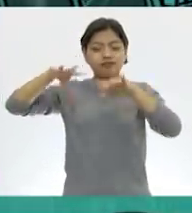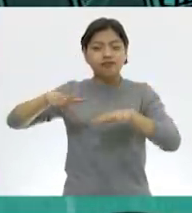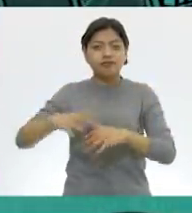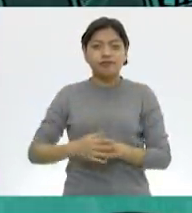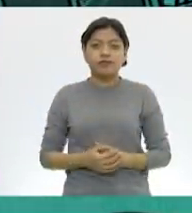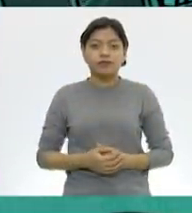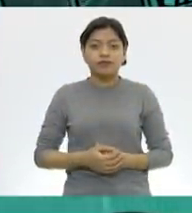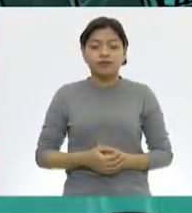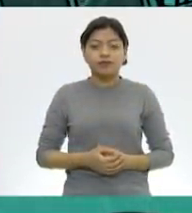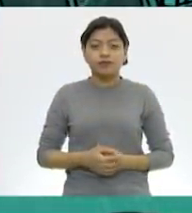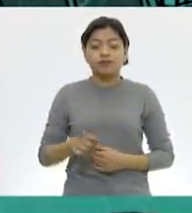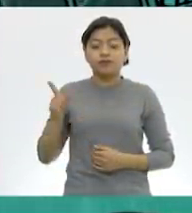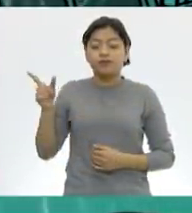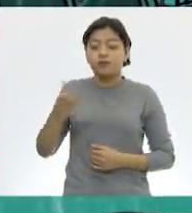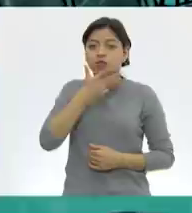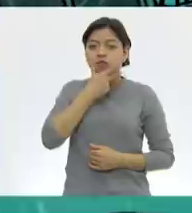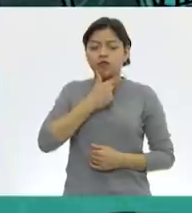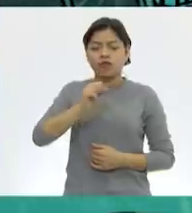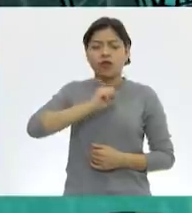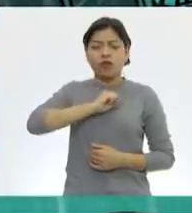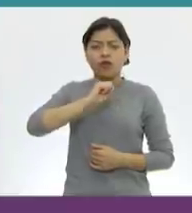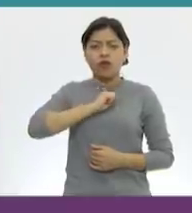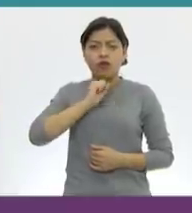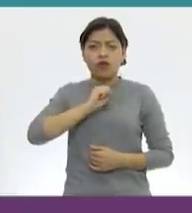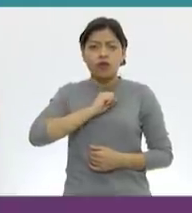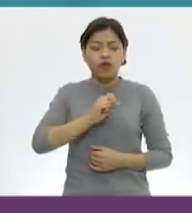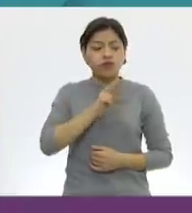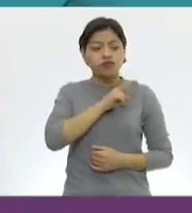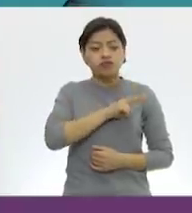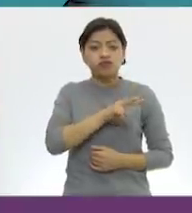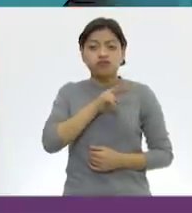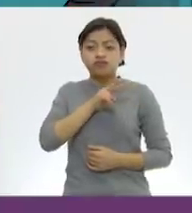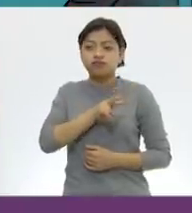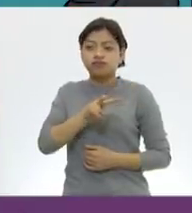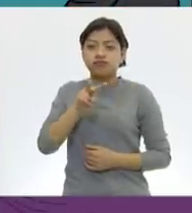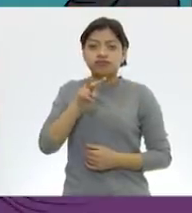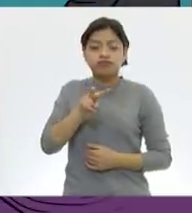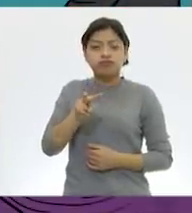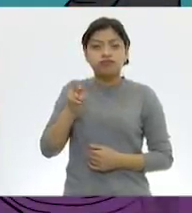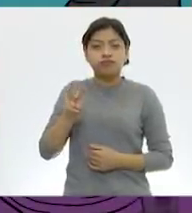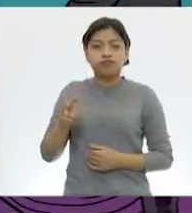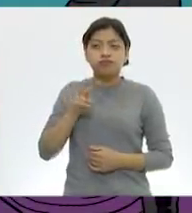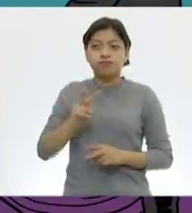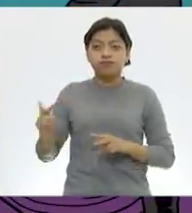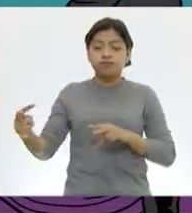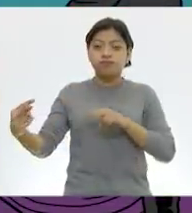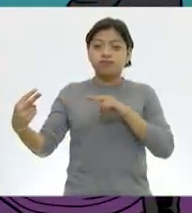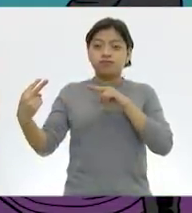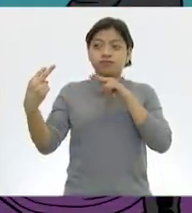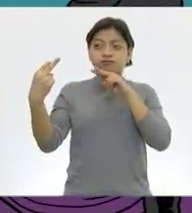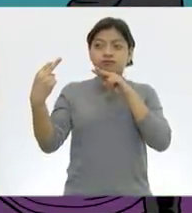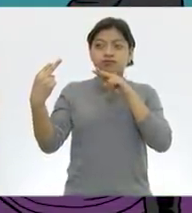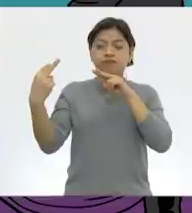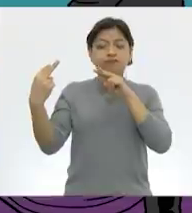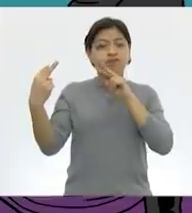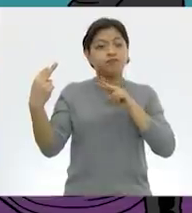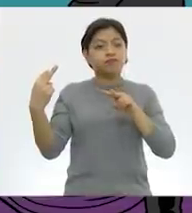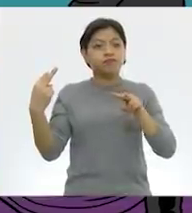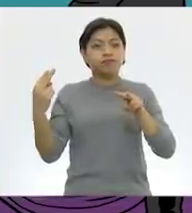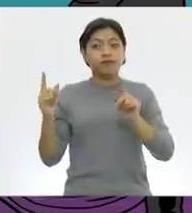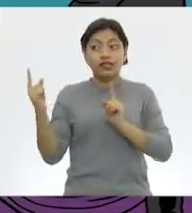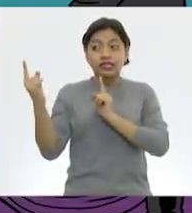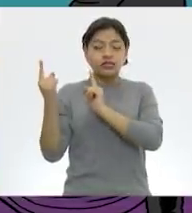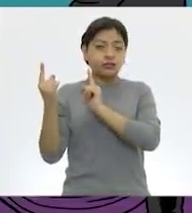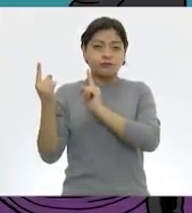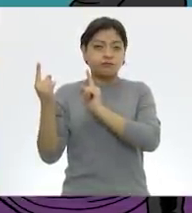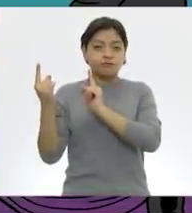El enlutado seguía tosiendo y examinando uno a uno los féretros. Nos miraba curiosamente sin aproximarse demasiado,